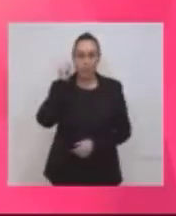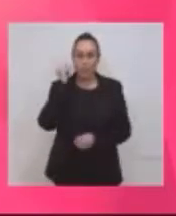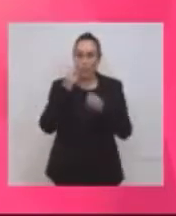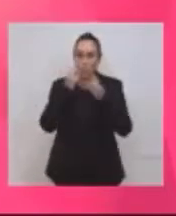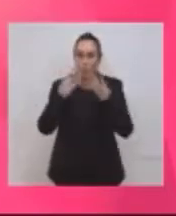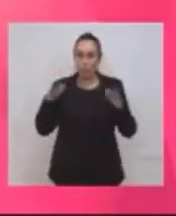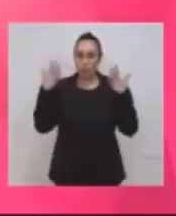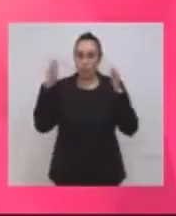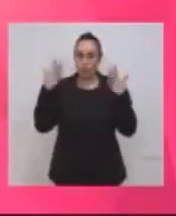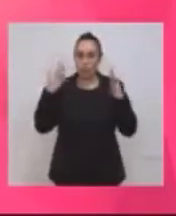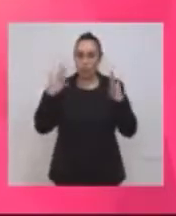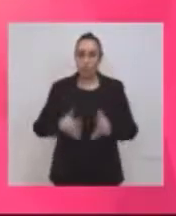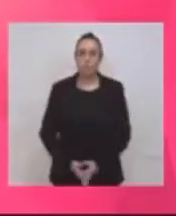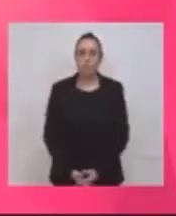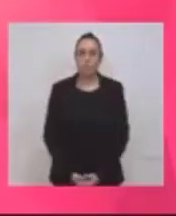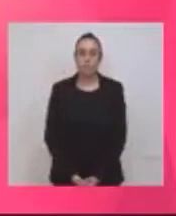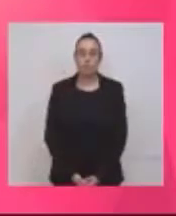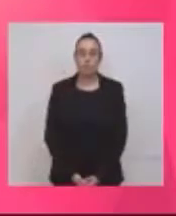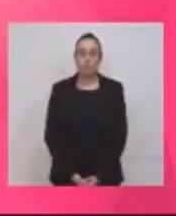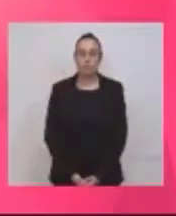Que somos terapeutas, hombre.